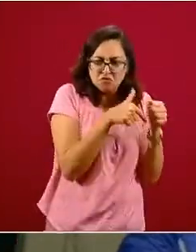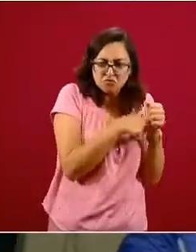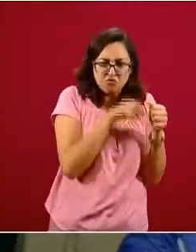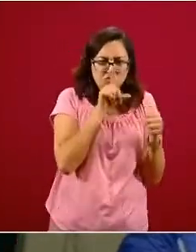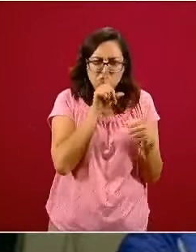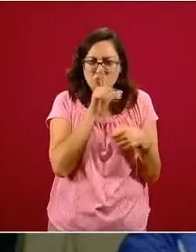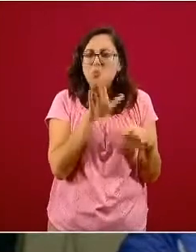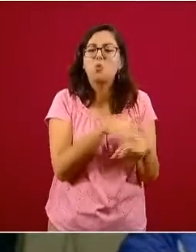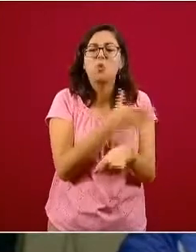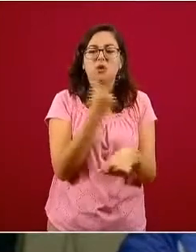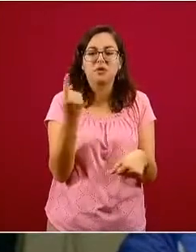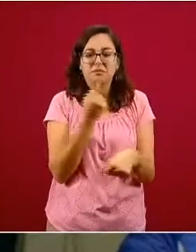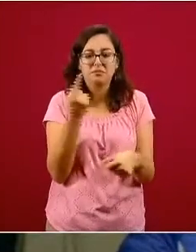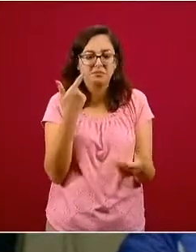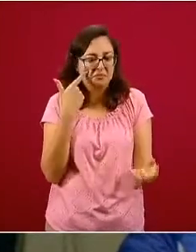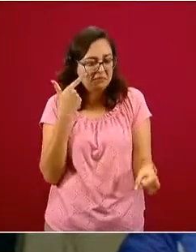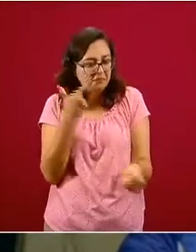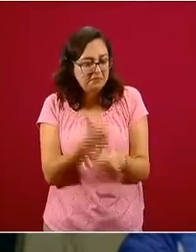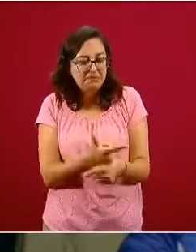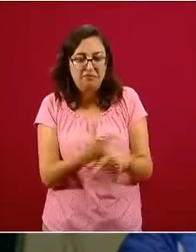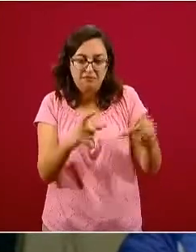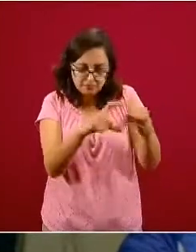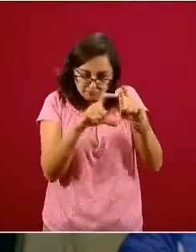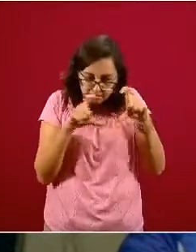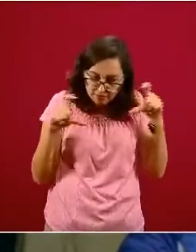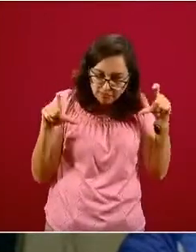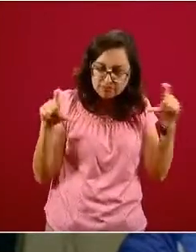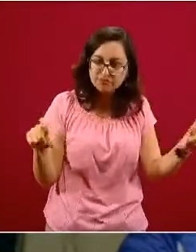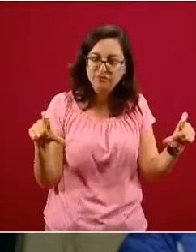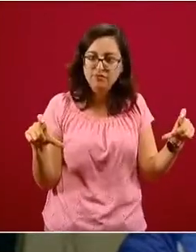ocultaba, y nos encontramos pues una cláusula